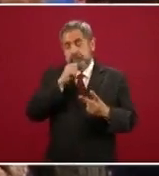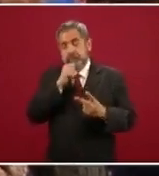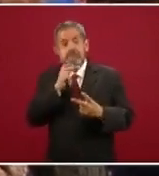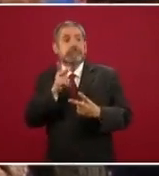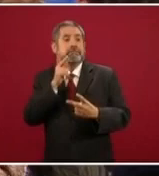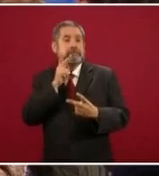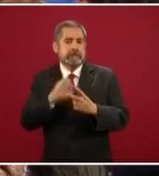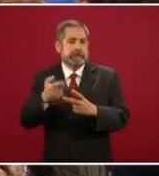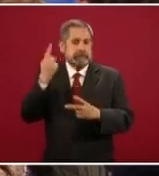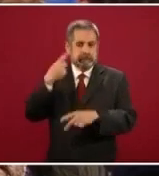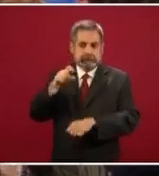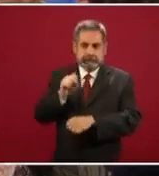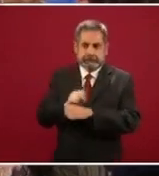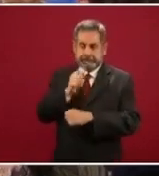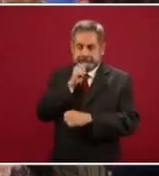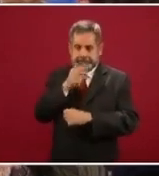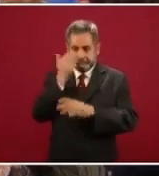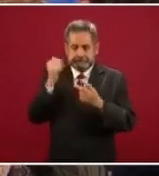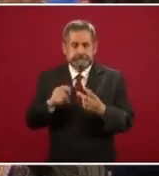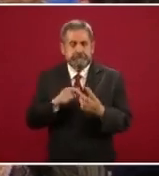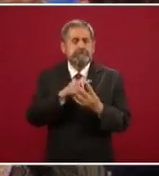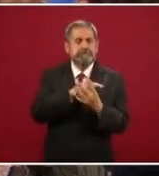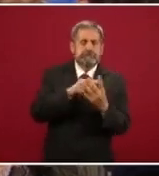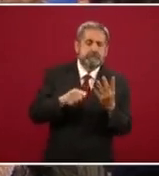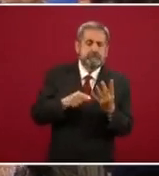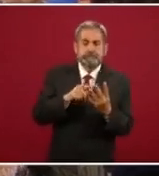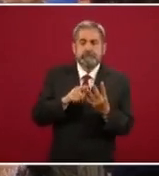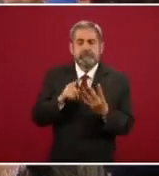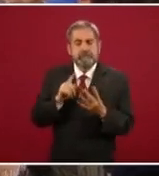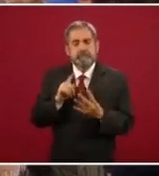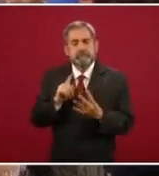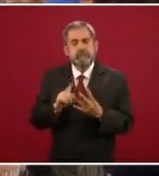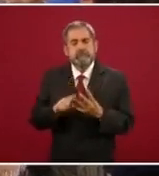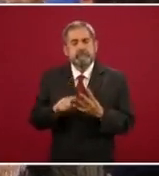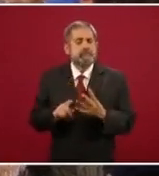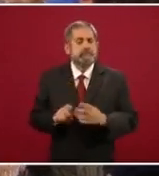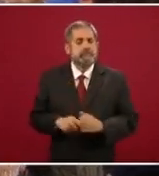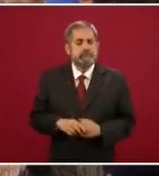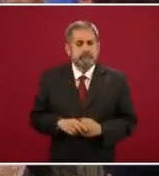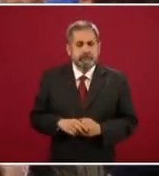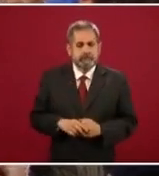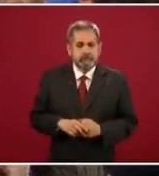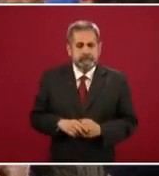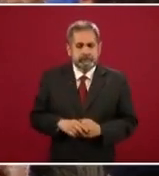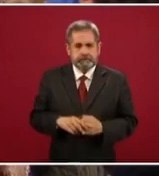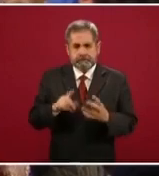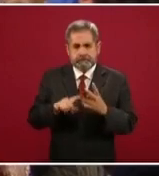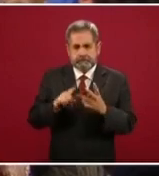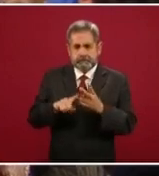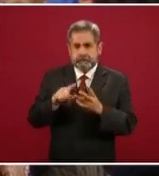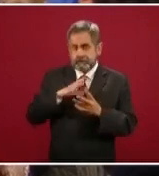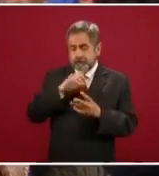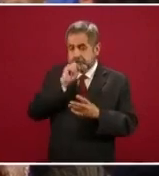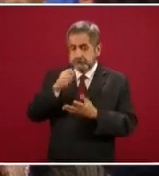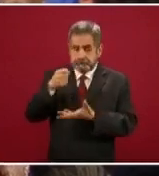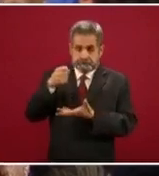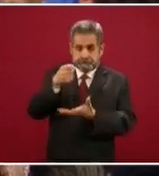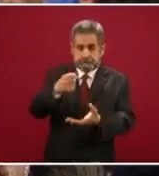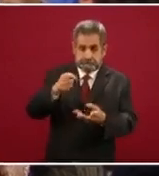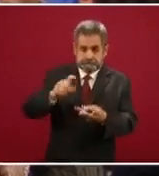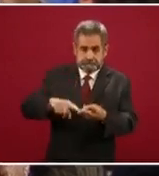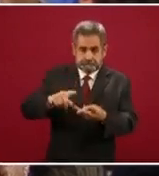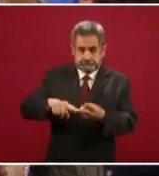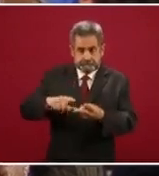todo. Y entre esas 4 acciones está un presupuesto